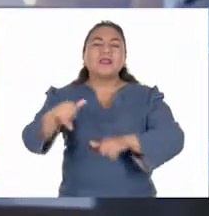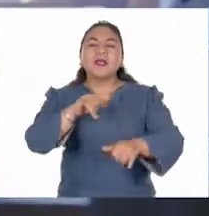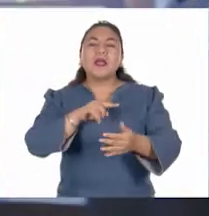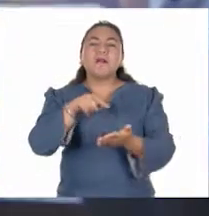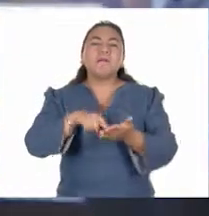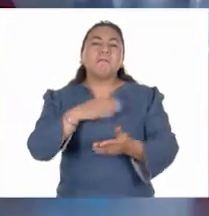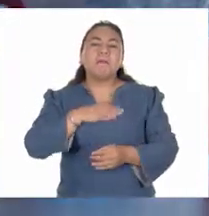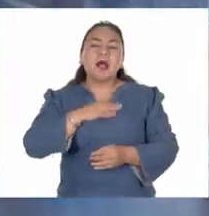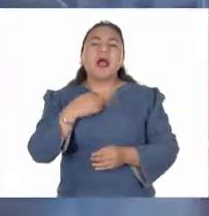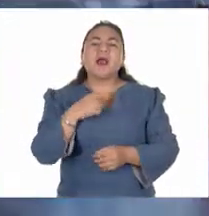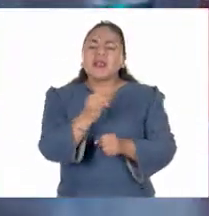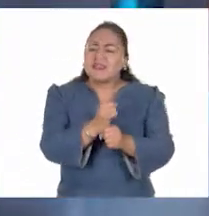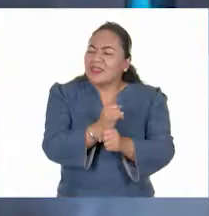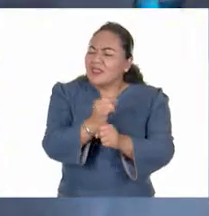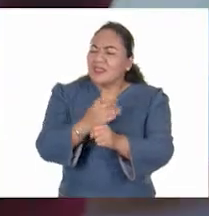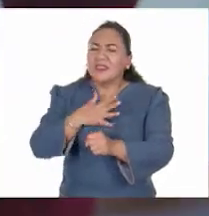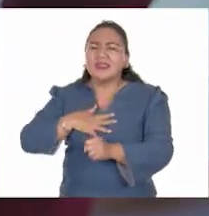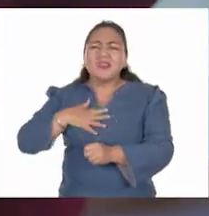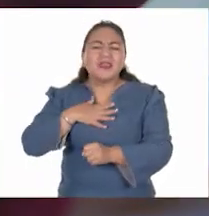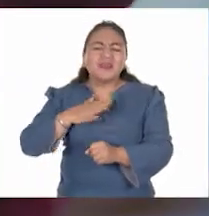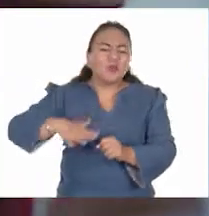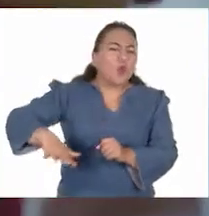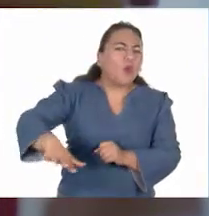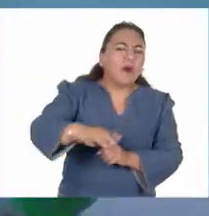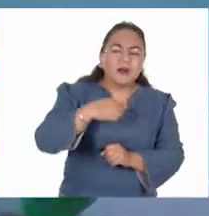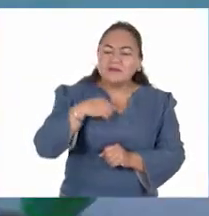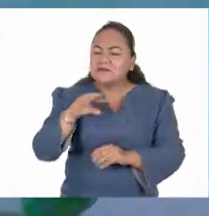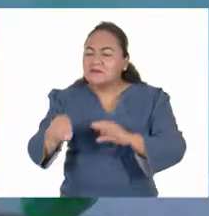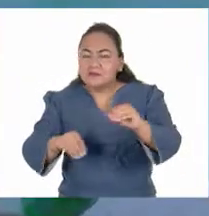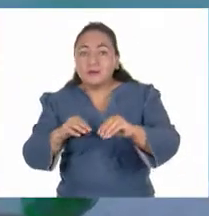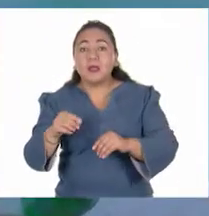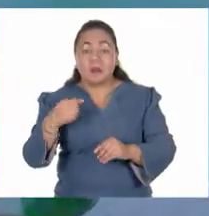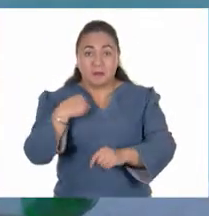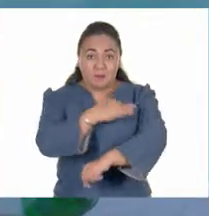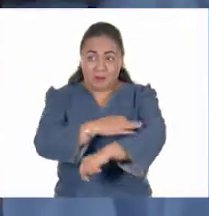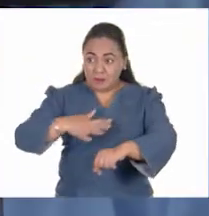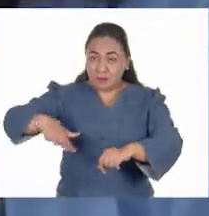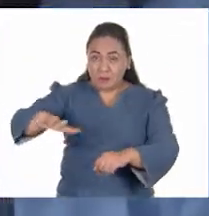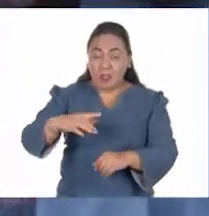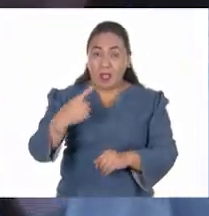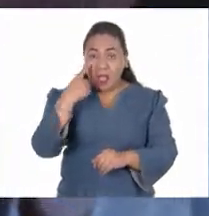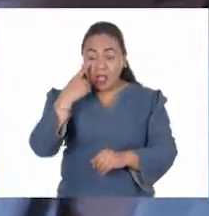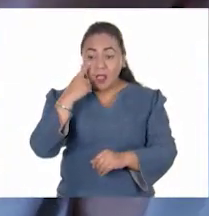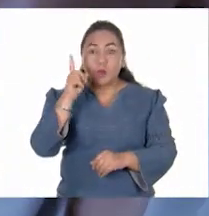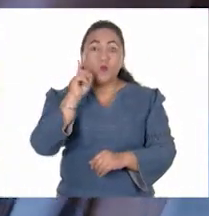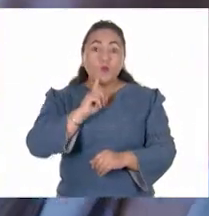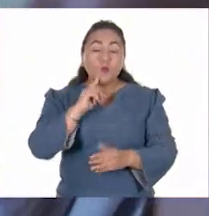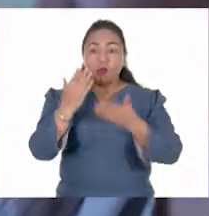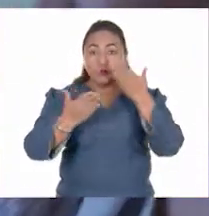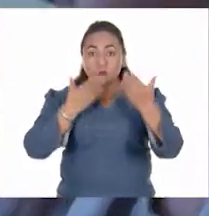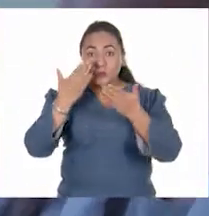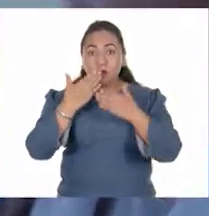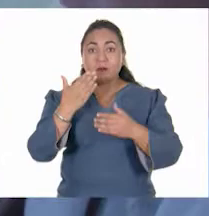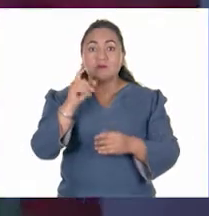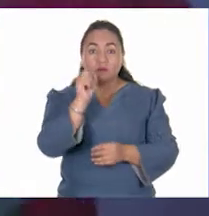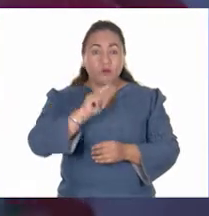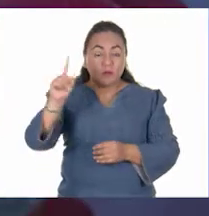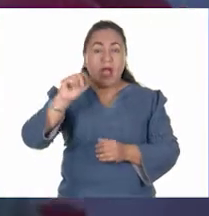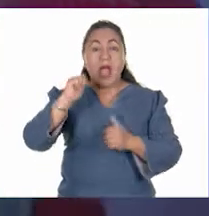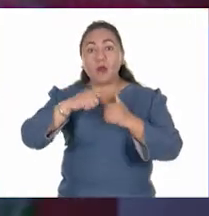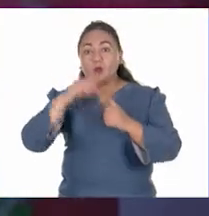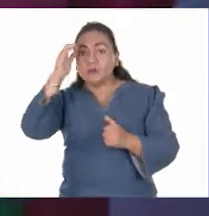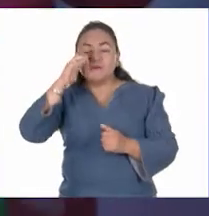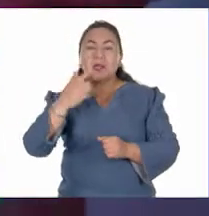y explorando todo lo que me encontraba a mi paso. En mi familia no era tan común que alguna mujer estudiara profesionalmente